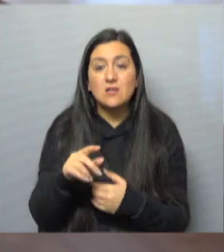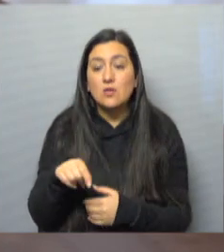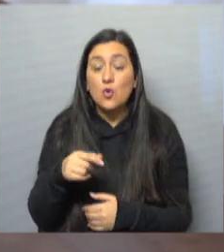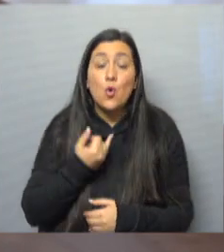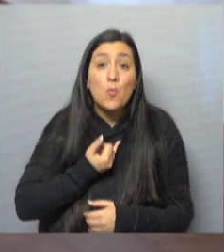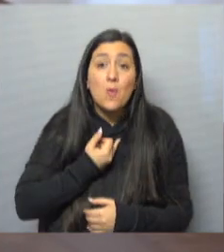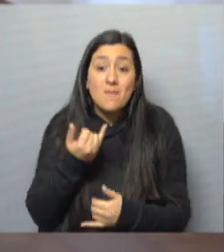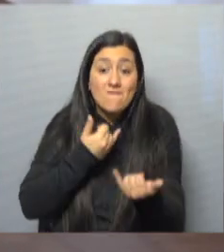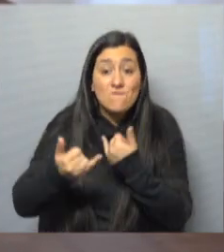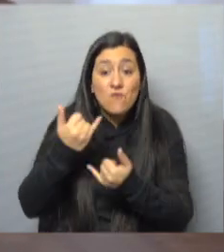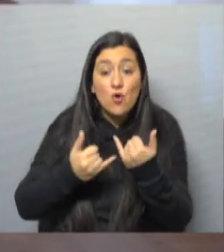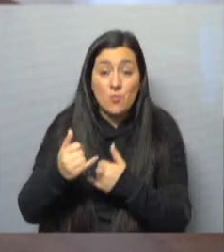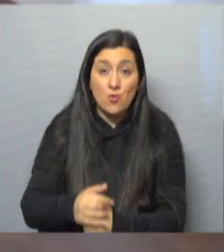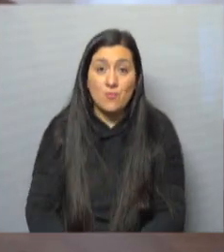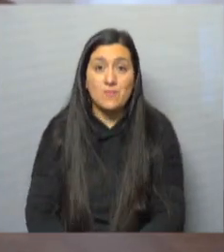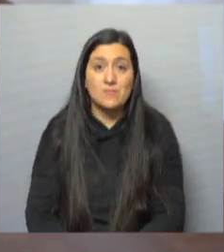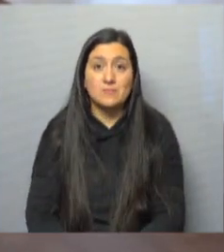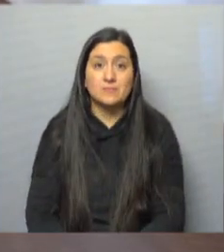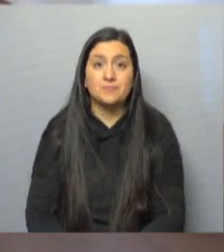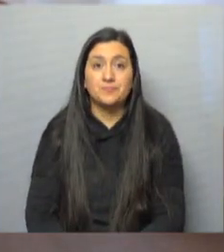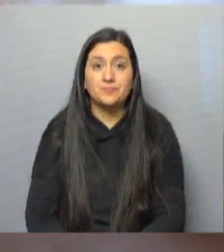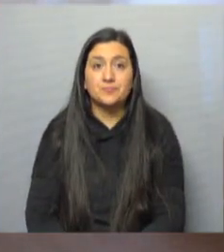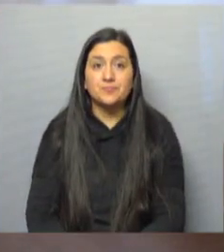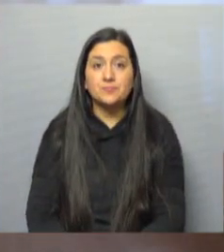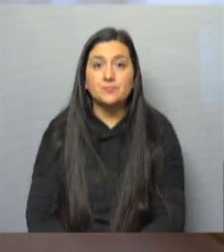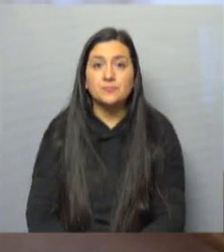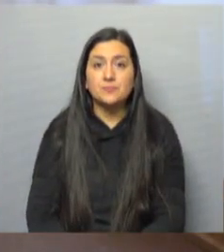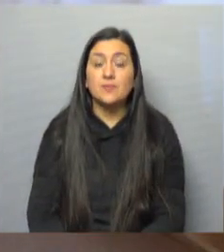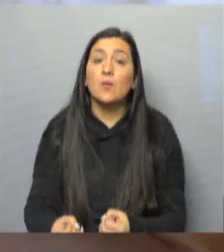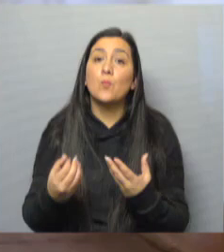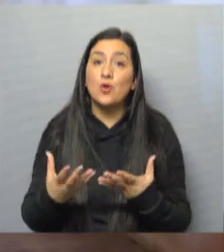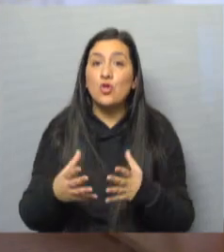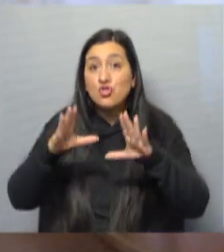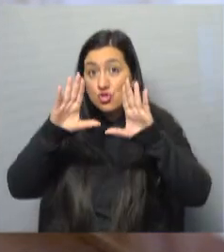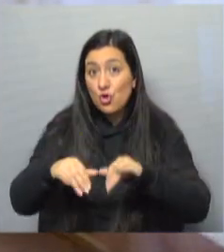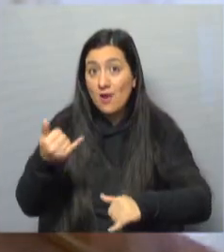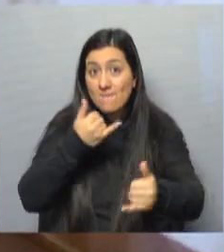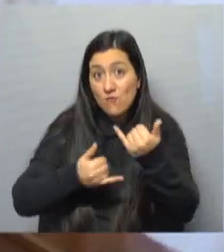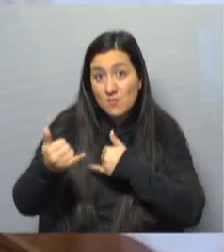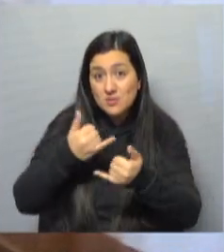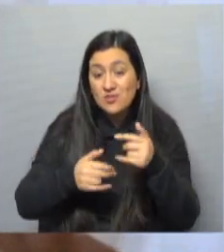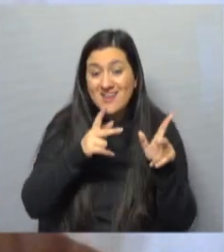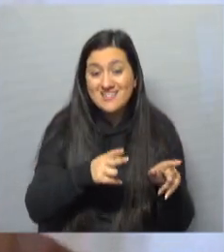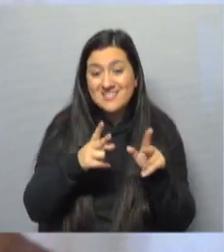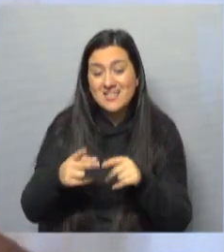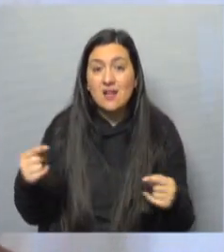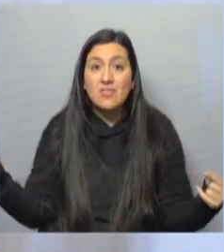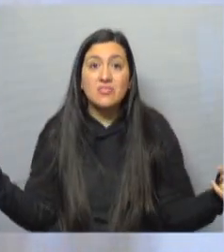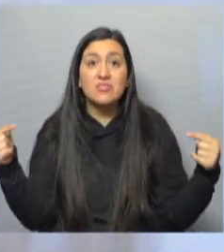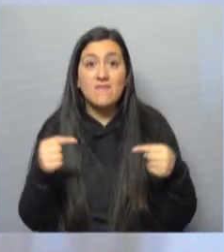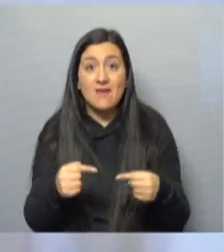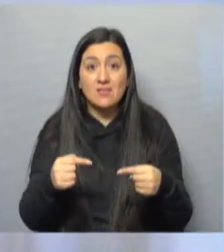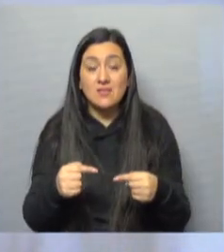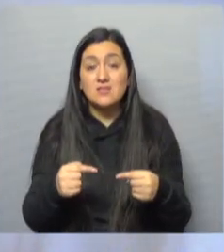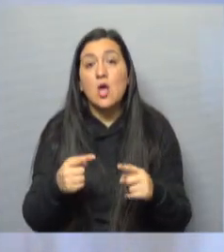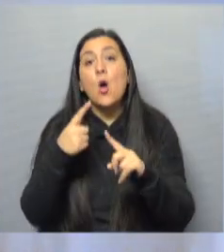y asistir a donde ustedes están disponiendo pues todo el tiempo bueno tenemos toda la información del ciclo de debates por los codos